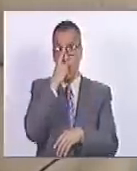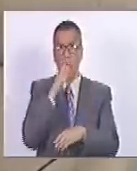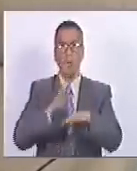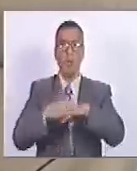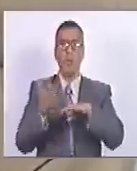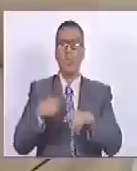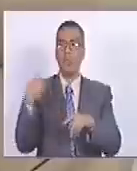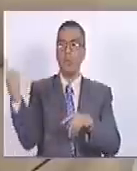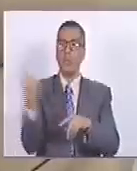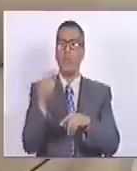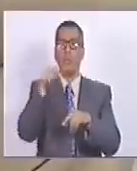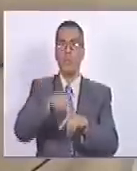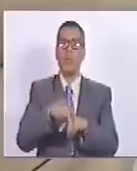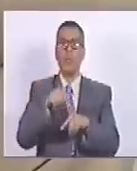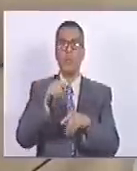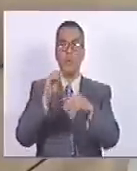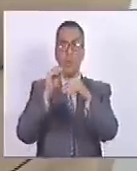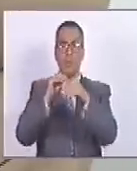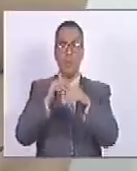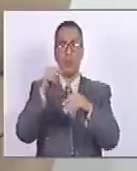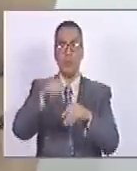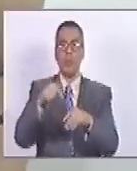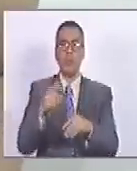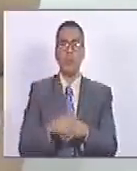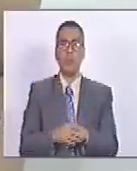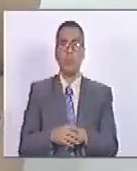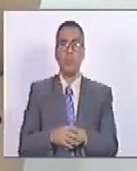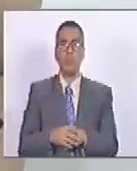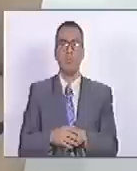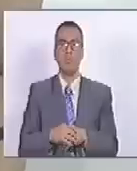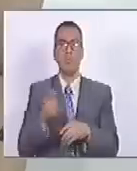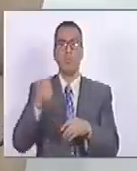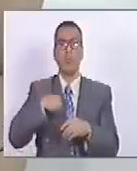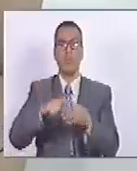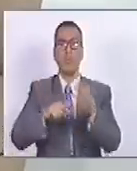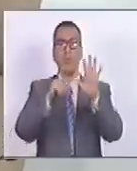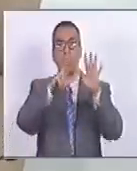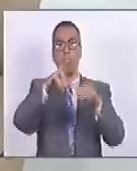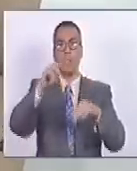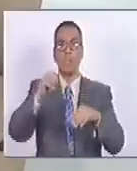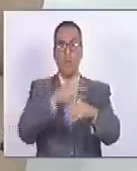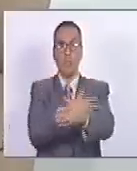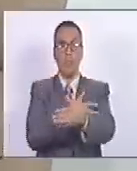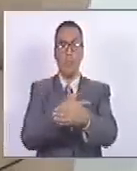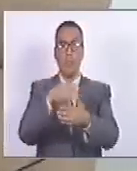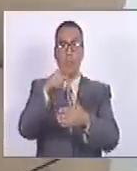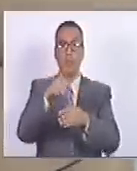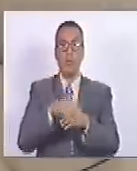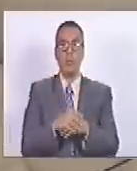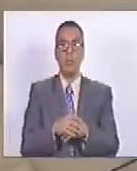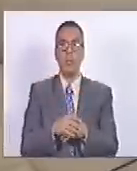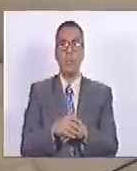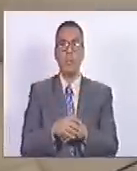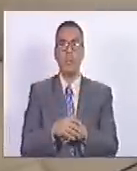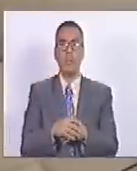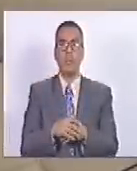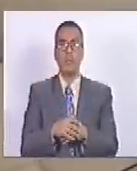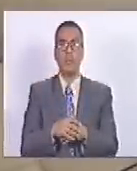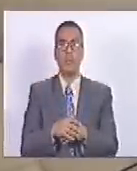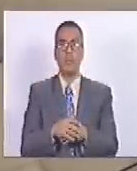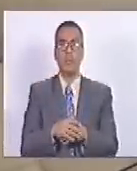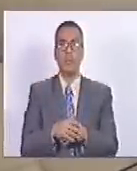porque a la llegada de ellos a este continente habían 80 millones